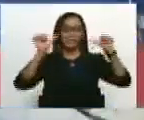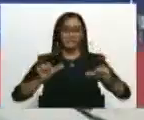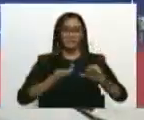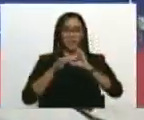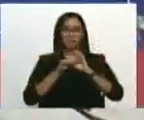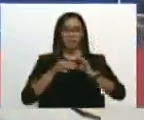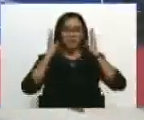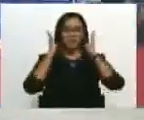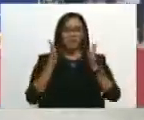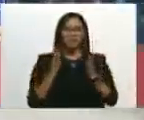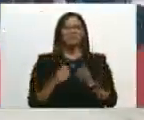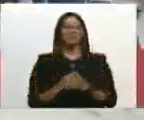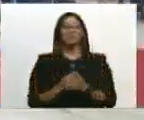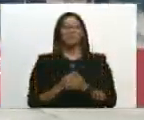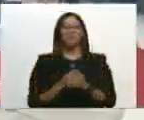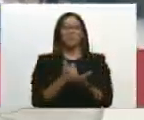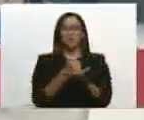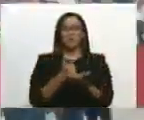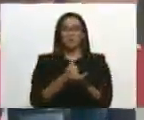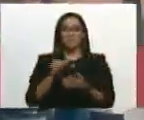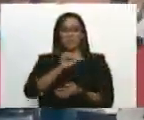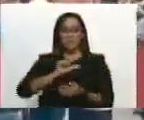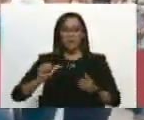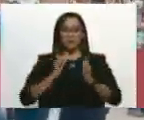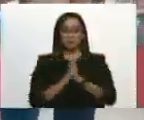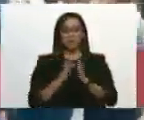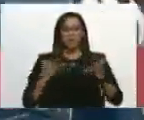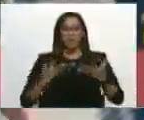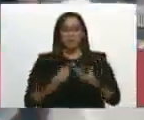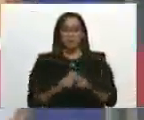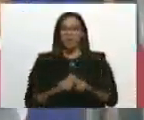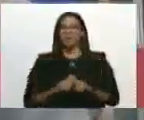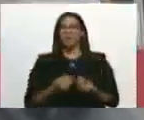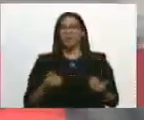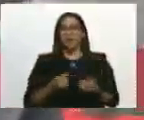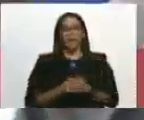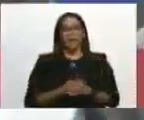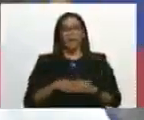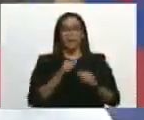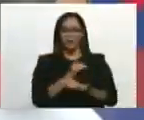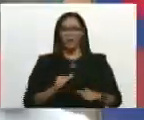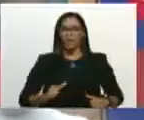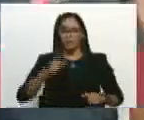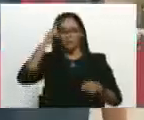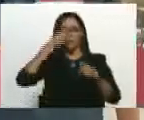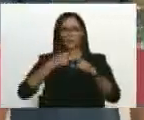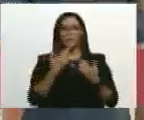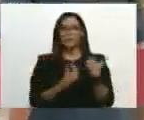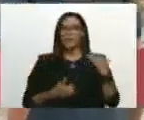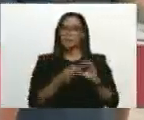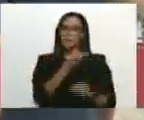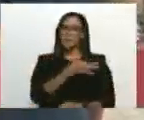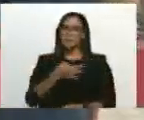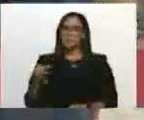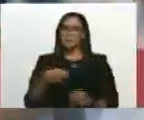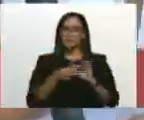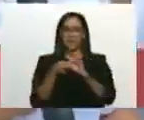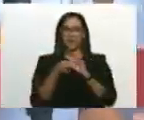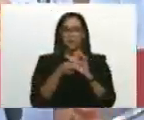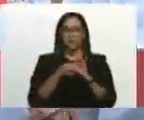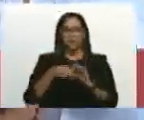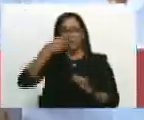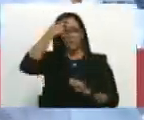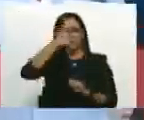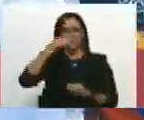Atención Farmacéutica en la Semana Santa, junto a la Guardia de Honor Presidencial, en perfecta unión cívico-militar,